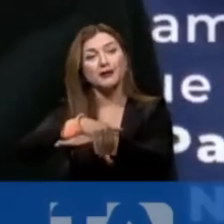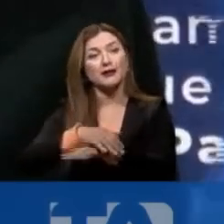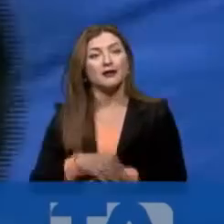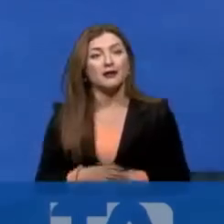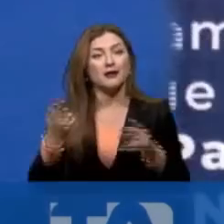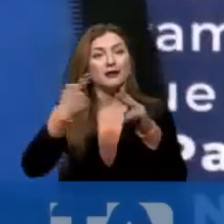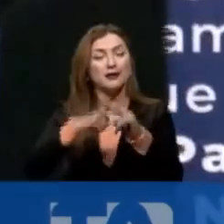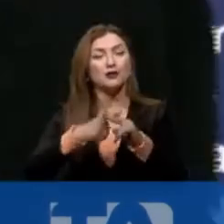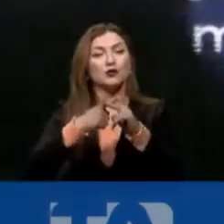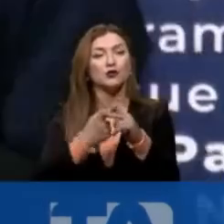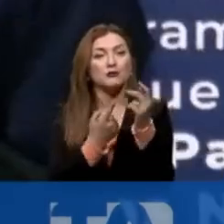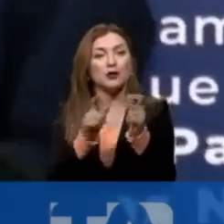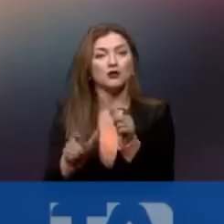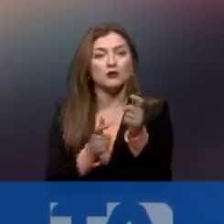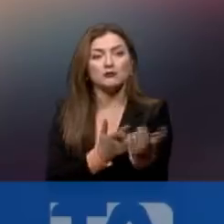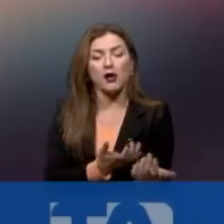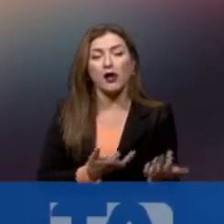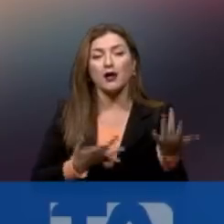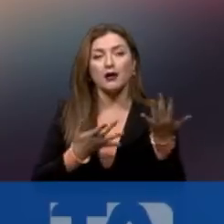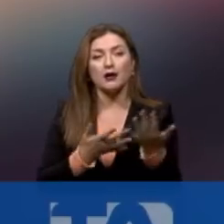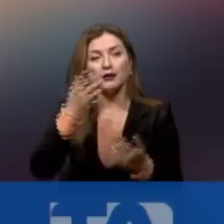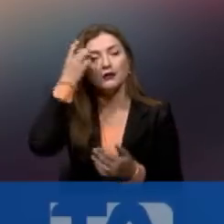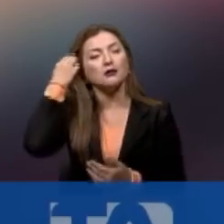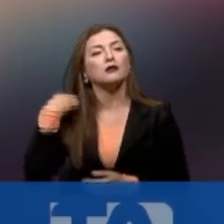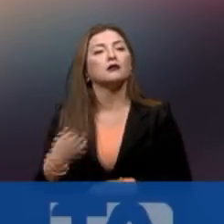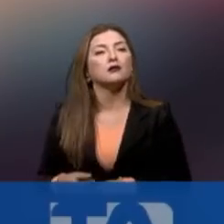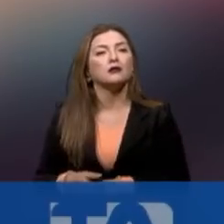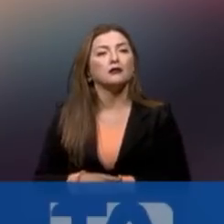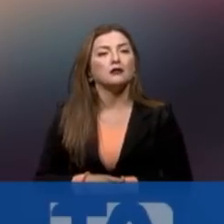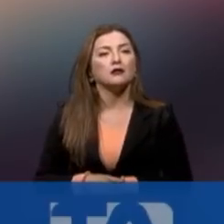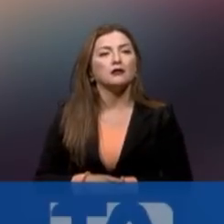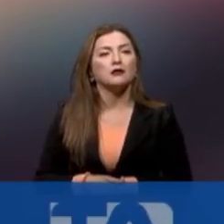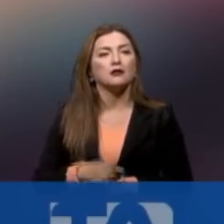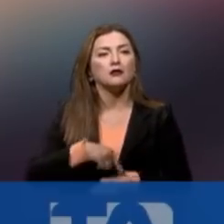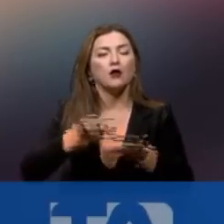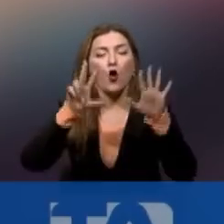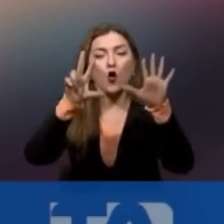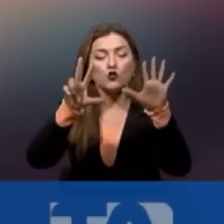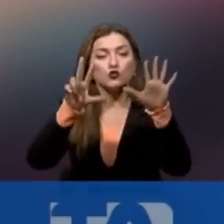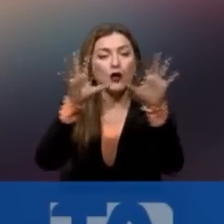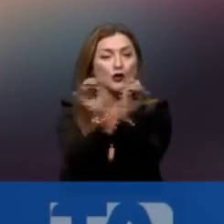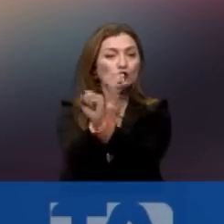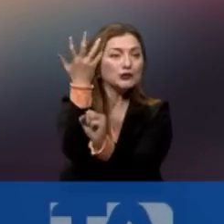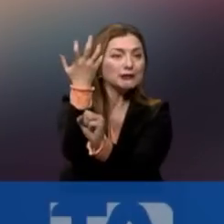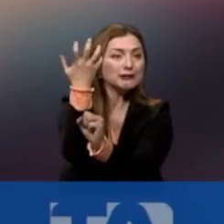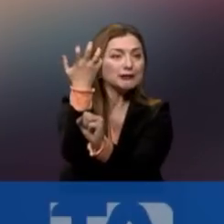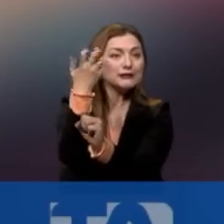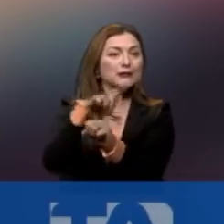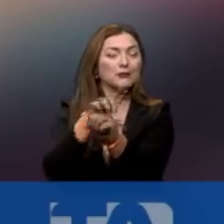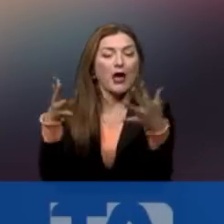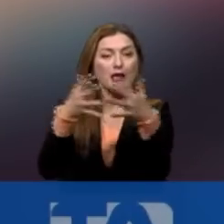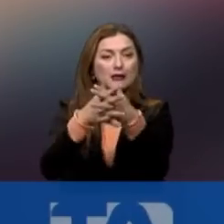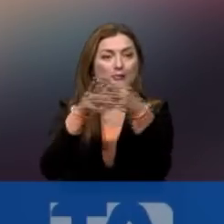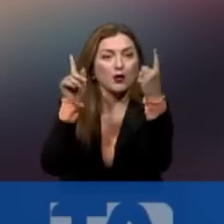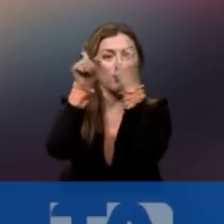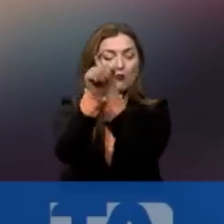entonces inició la larga espera. Ahorita son las 8:15 de la noche del día jueves. Estamos atrapadas en una